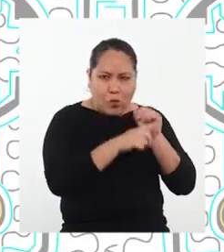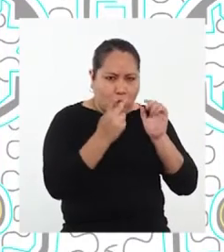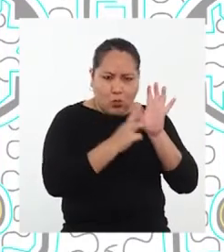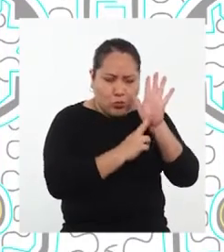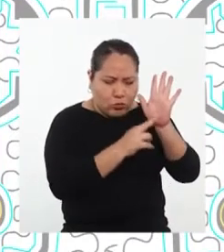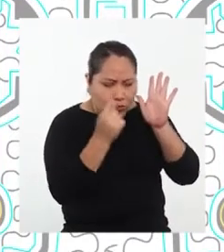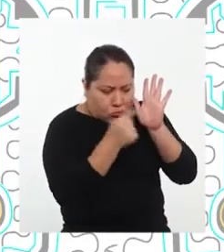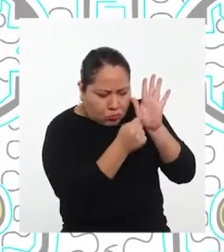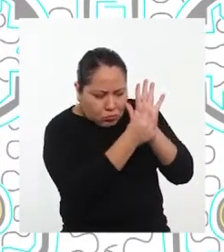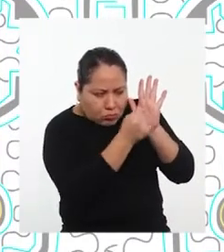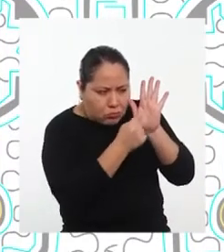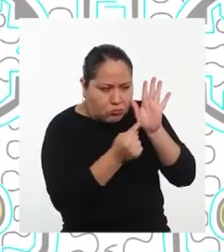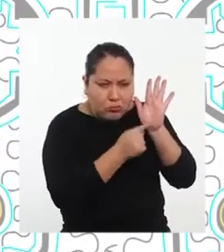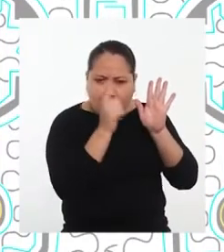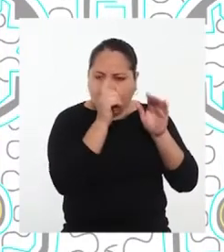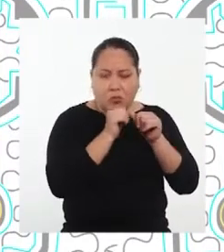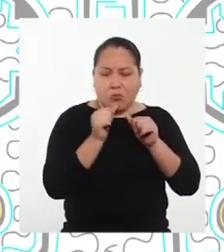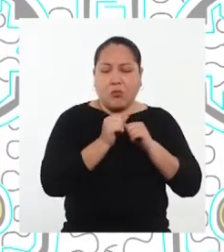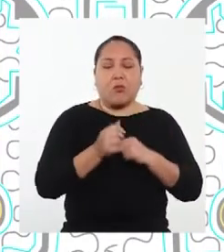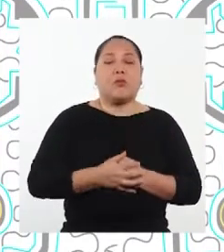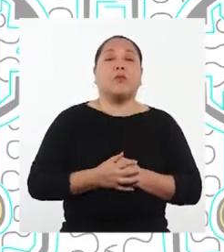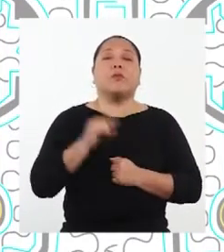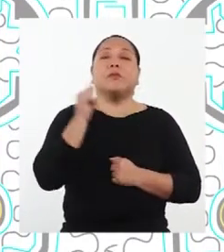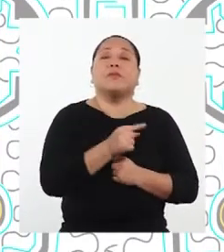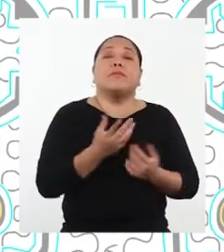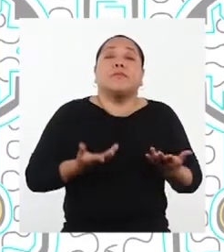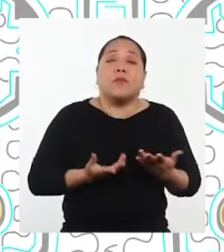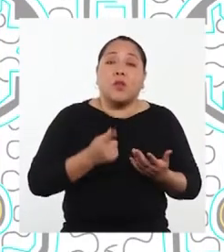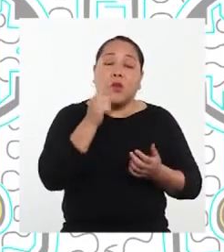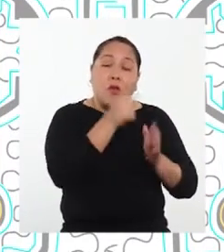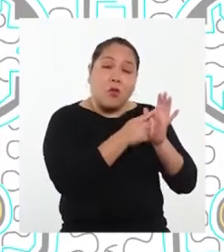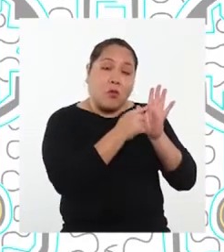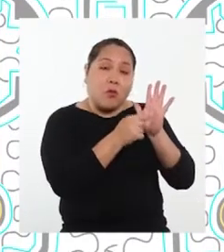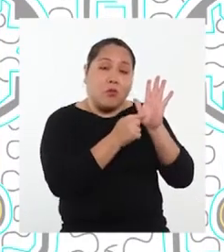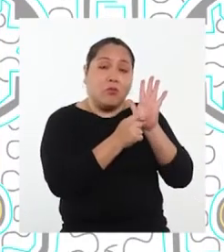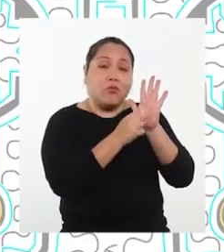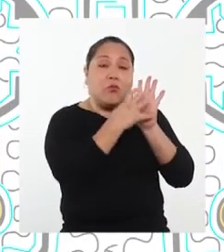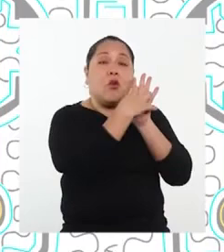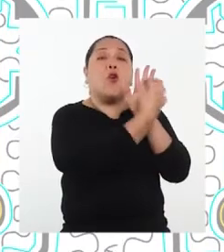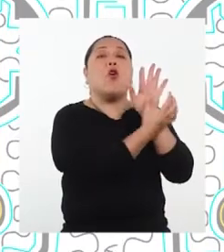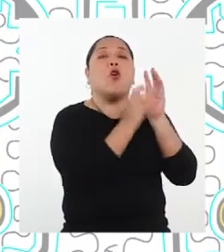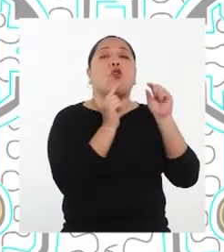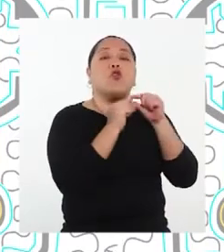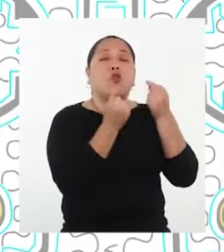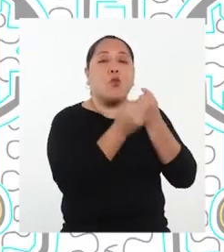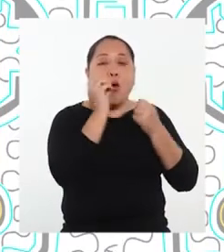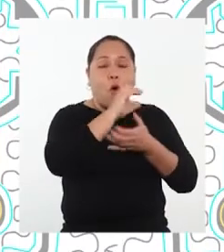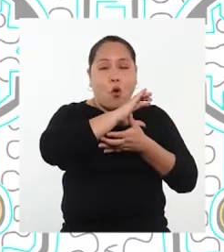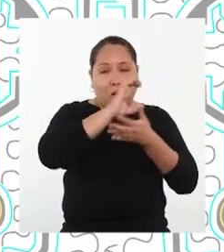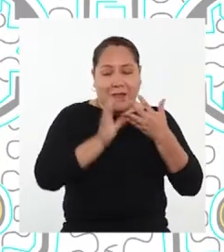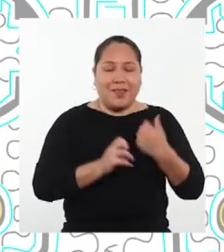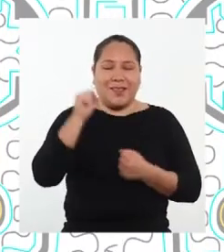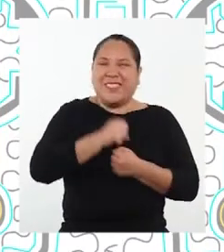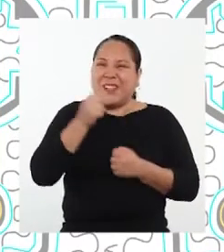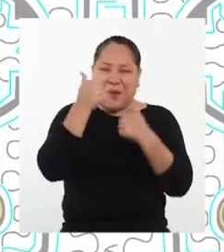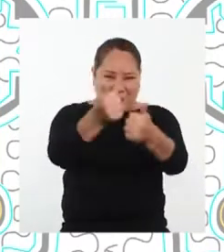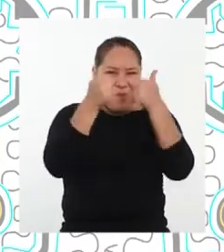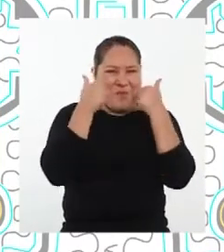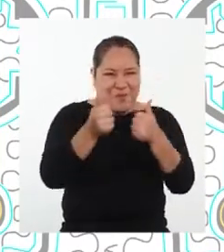la variable no está representada con un número, sino como categoría o